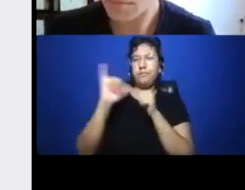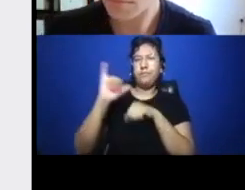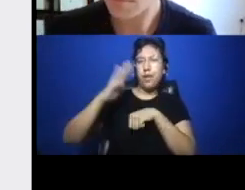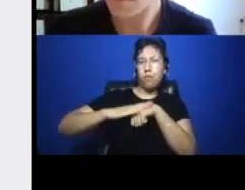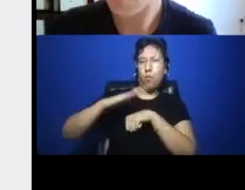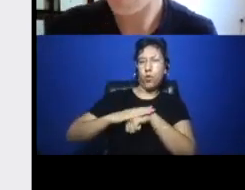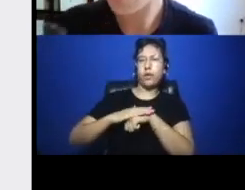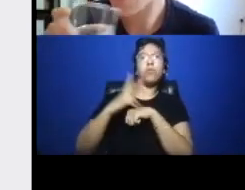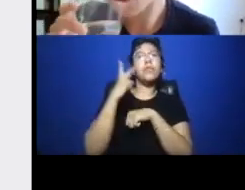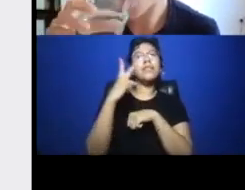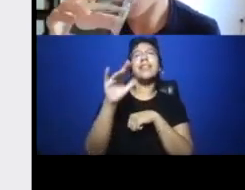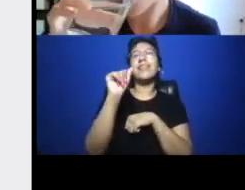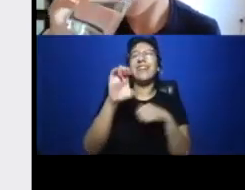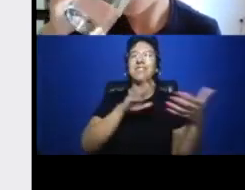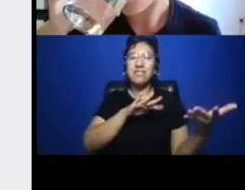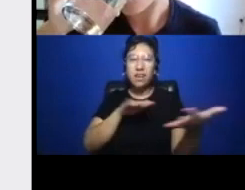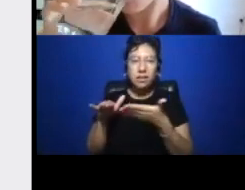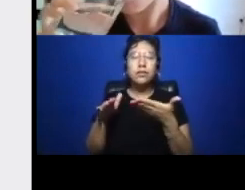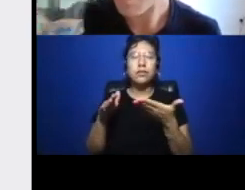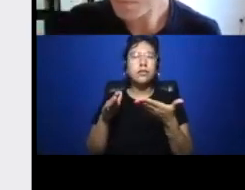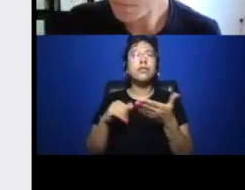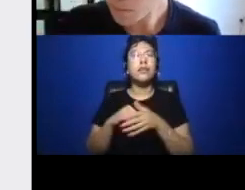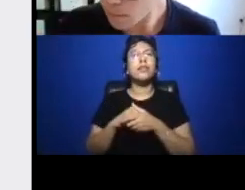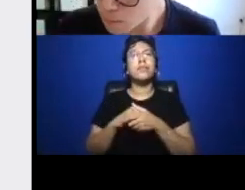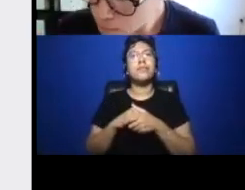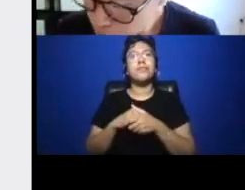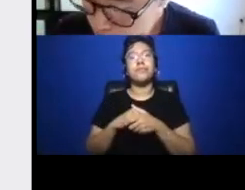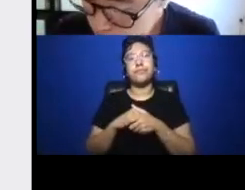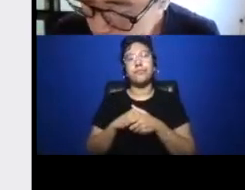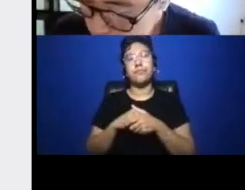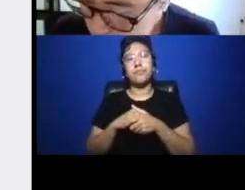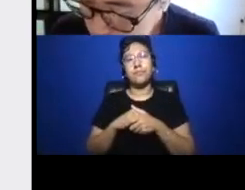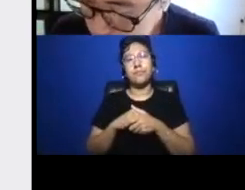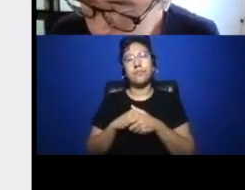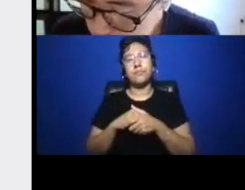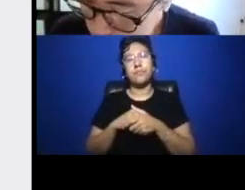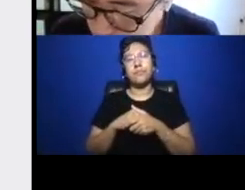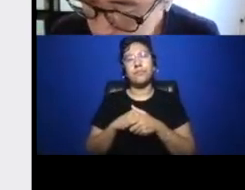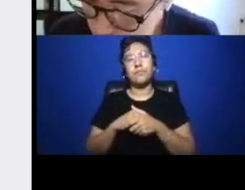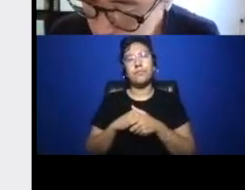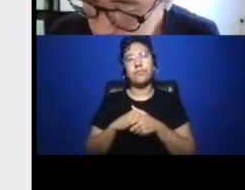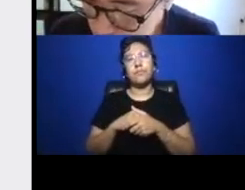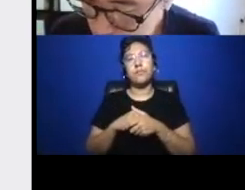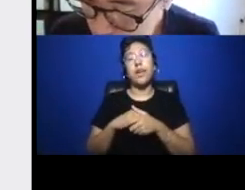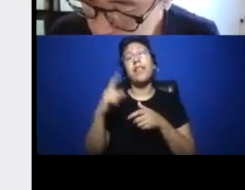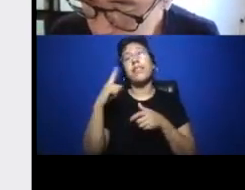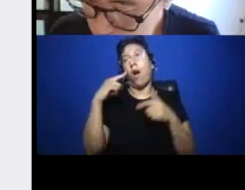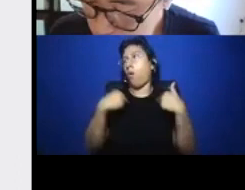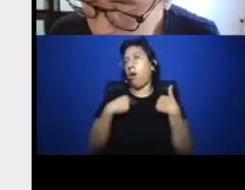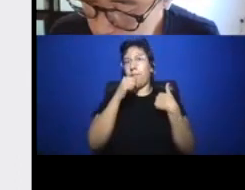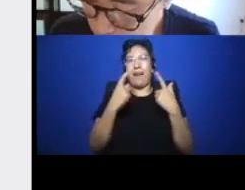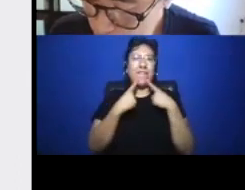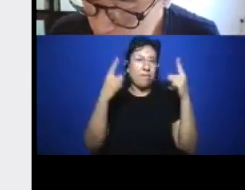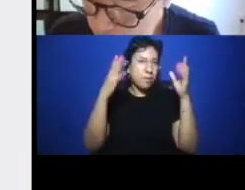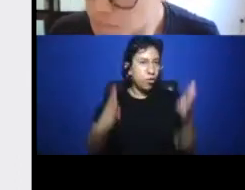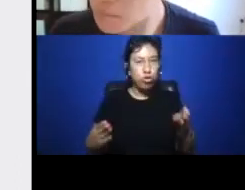estos avisos ven estudios de casos así y piensen que como no de alto perfil,